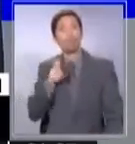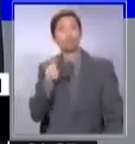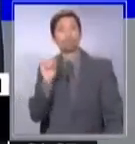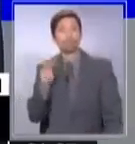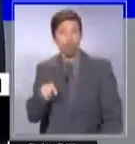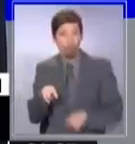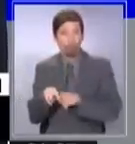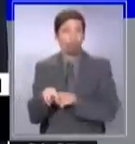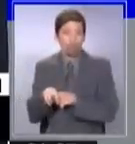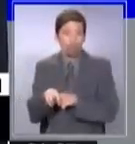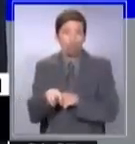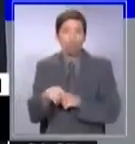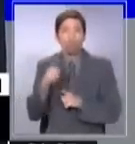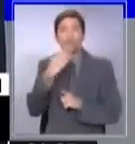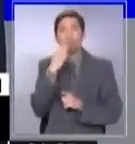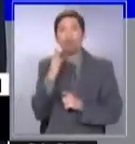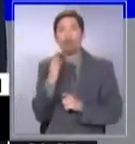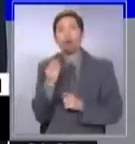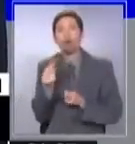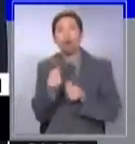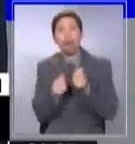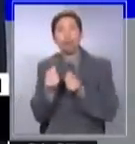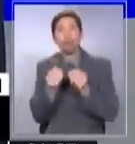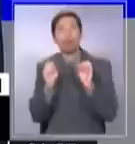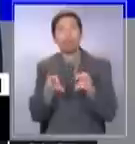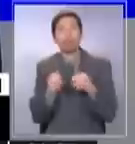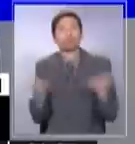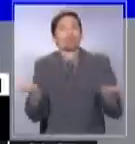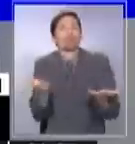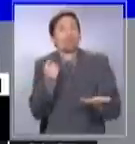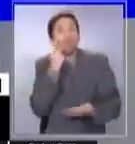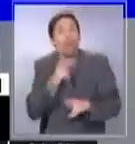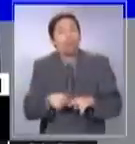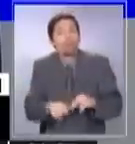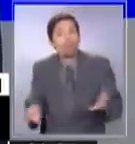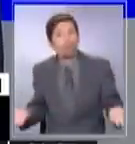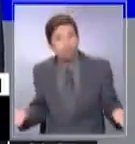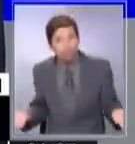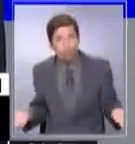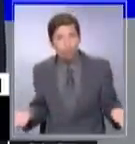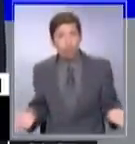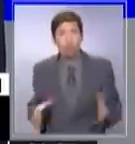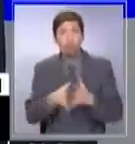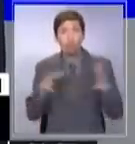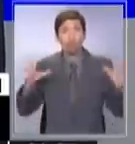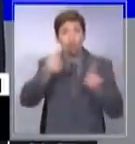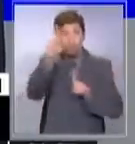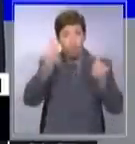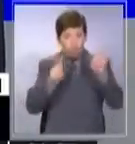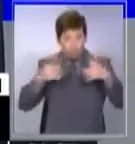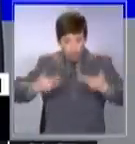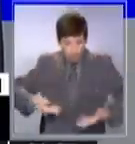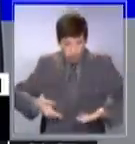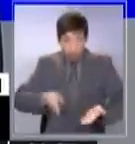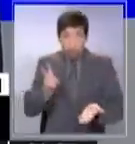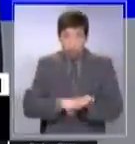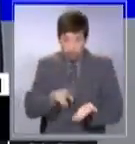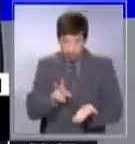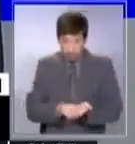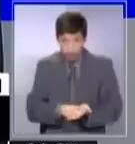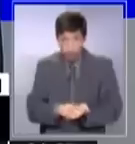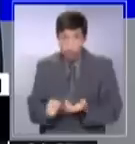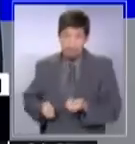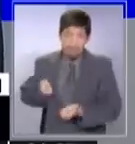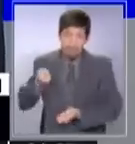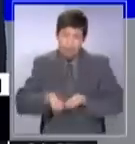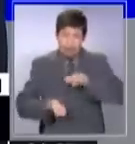solución para mejorar la calidad de la educación cuánta gente se pregunta hoy si realmente hay que sobre invertir